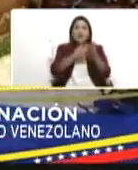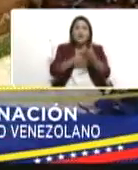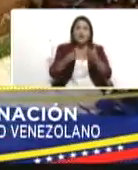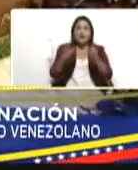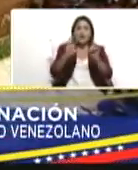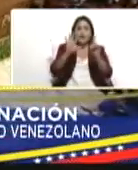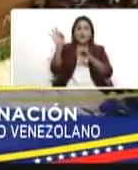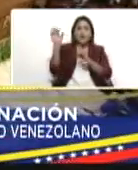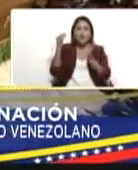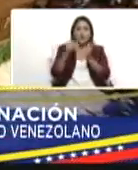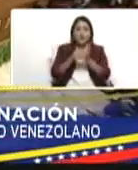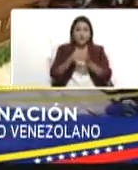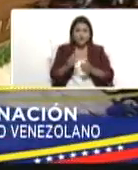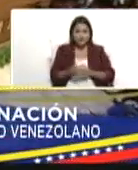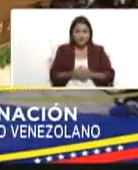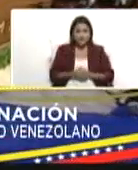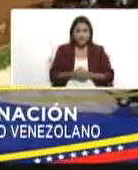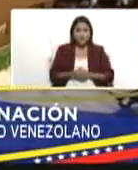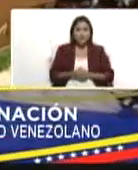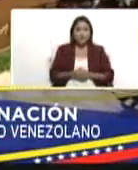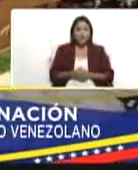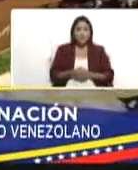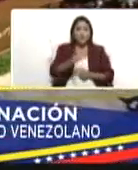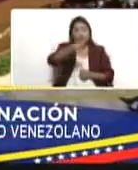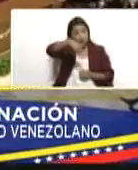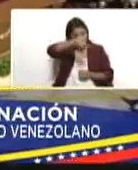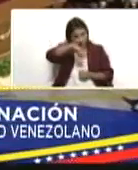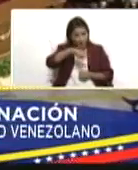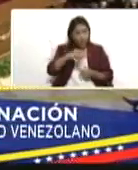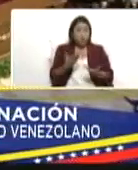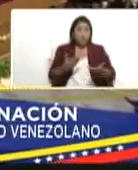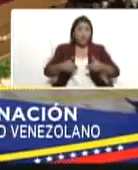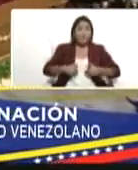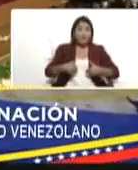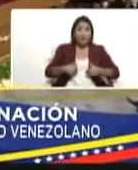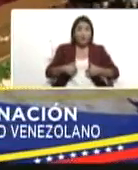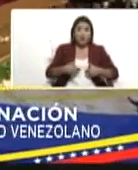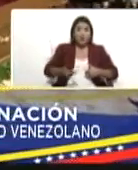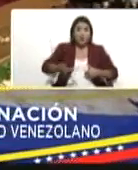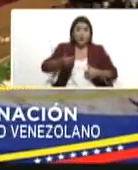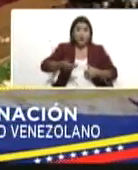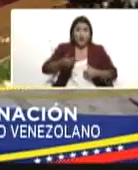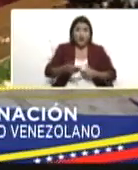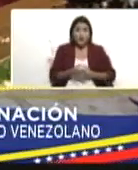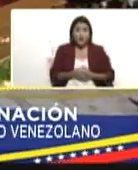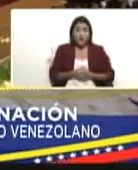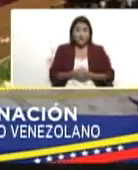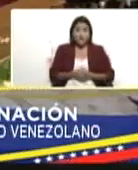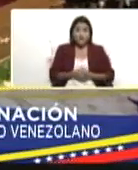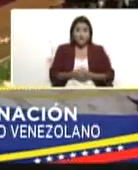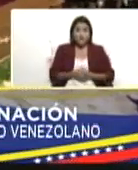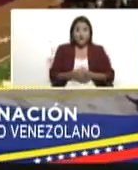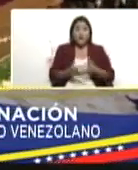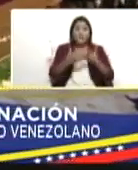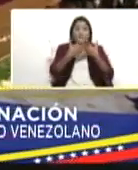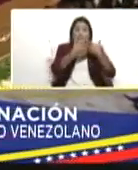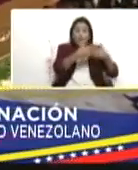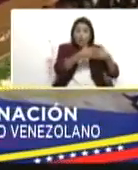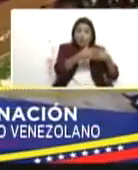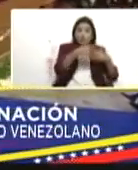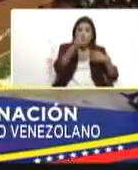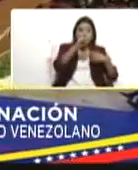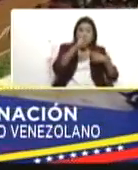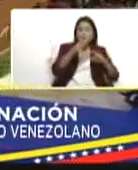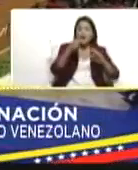600000 y todos esos esfuerzos multidimensionales producción nacional clat